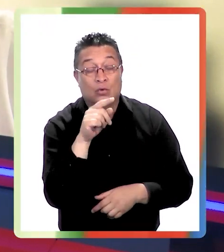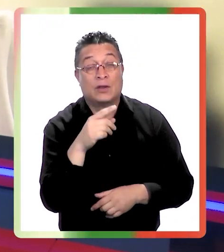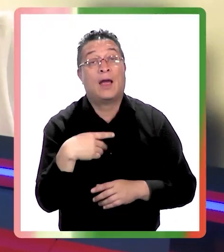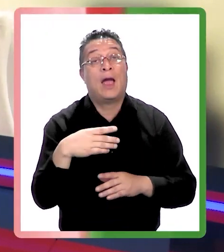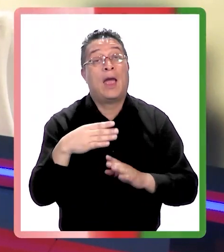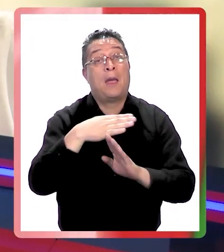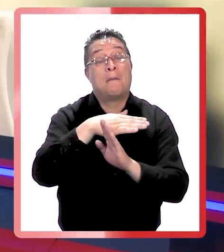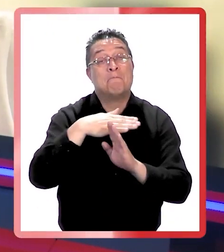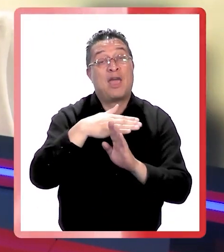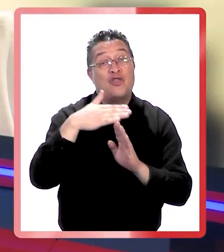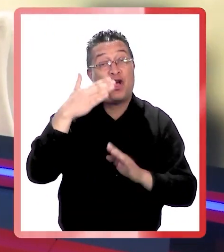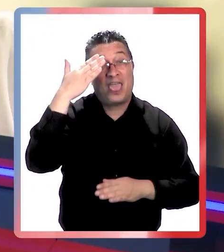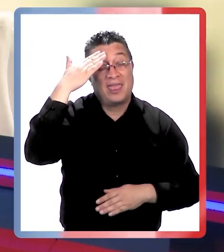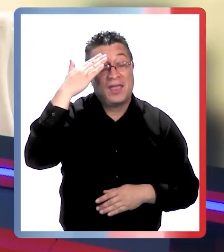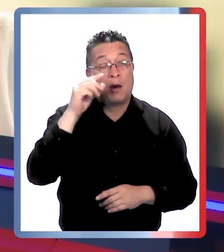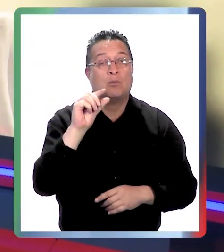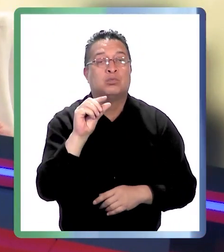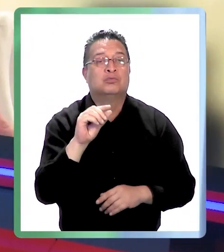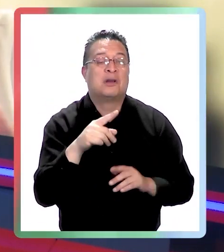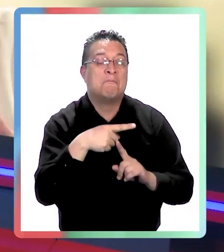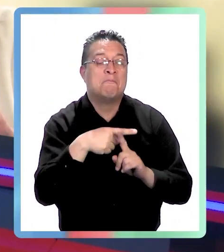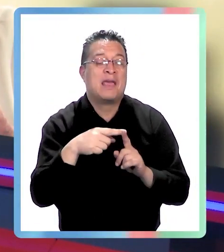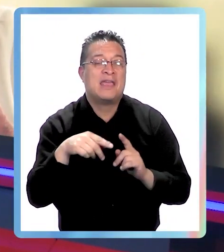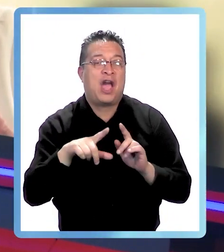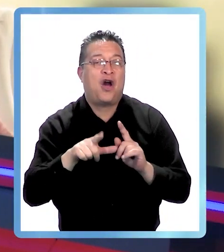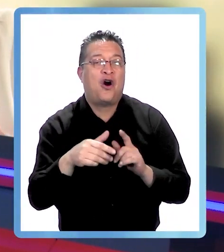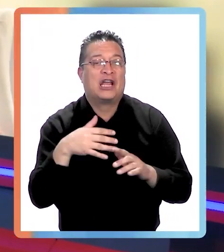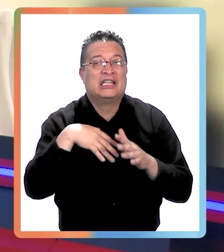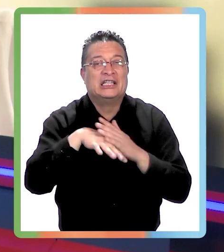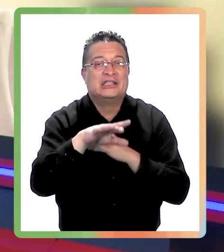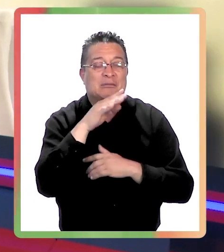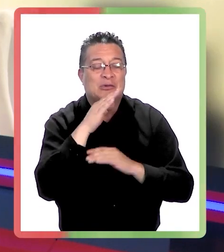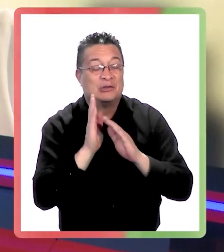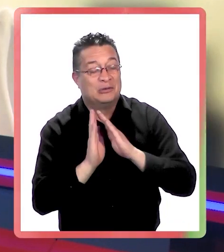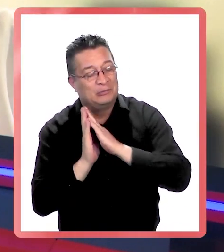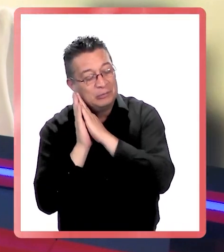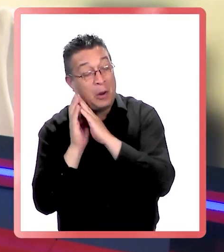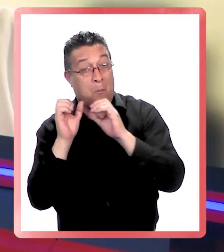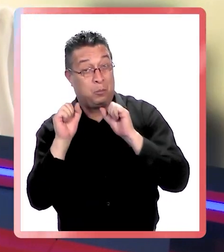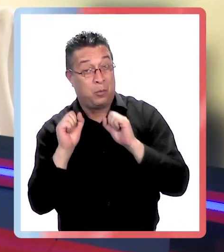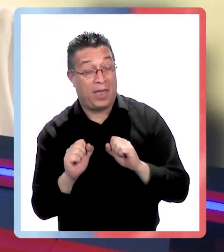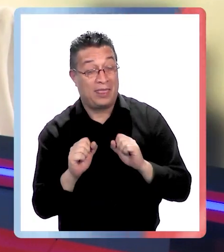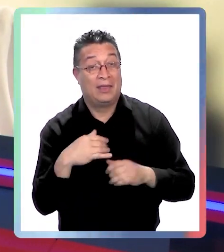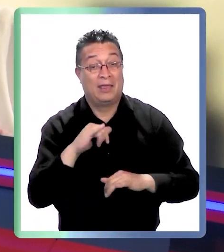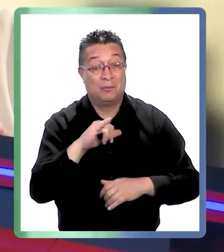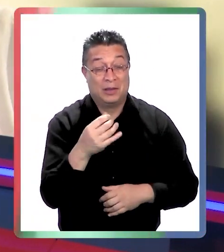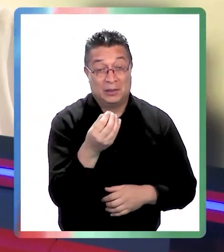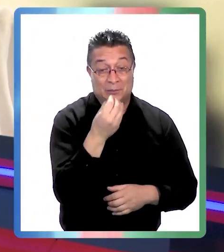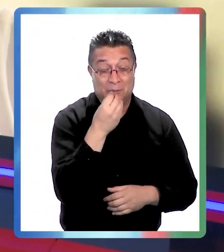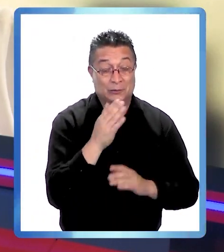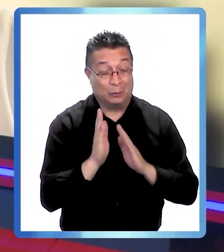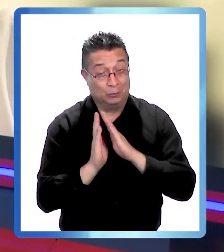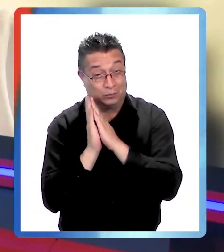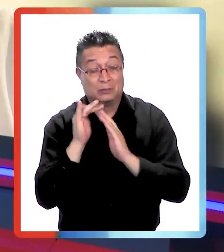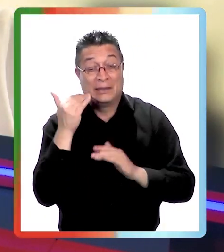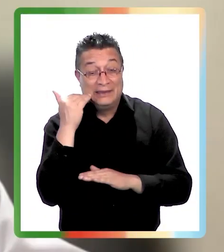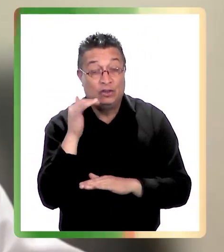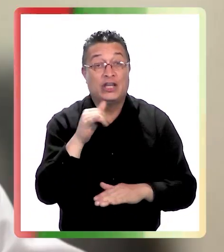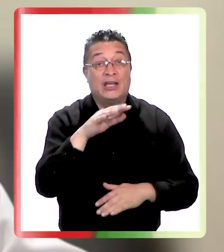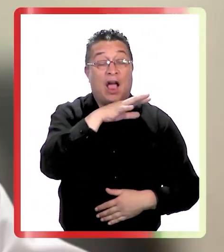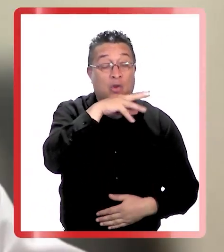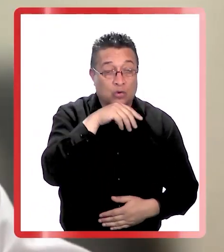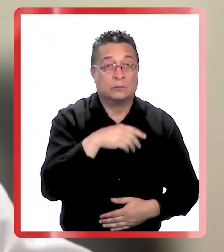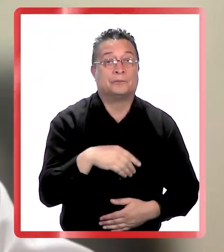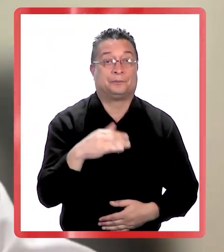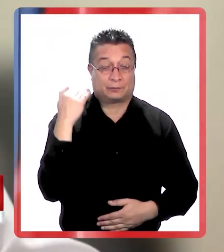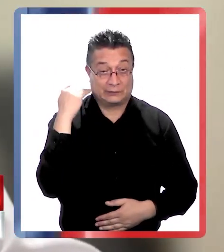es eficiente? Y si lo es, ¿cuánto es el tiempo recomendable para tomar siesta? Y para los niños y también para los adultos. En